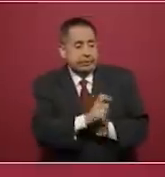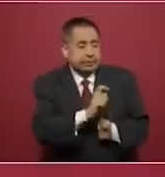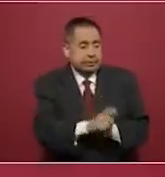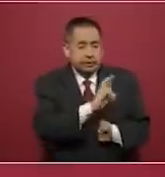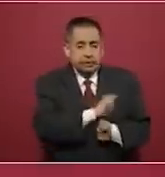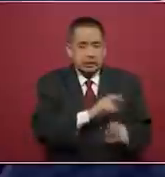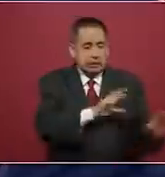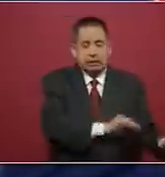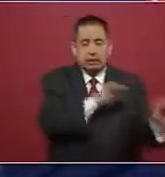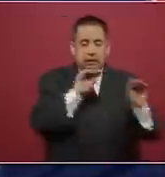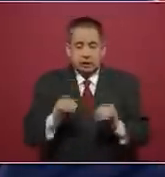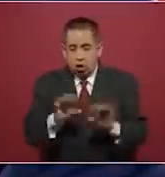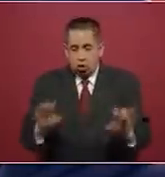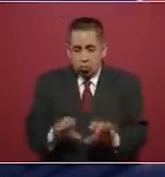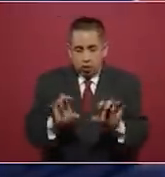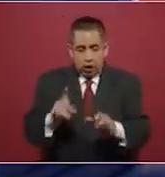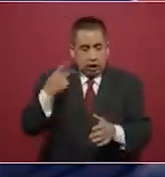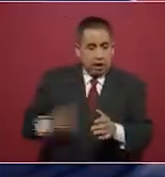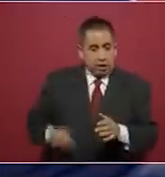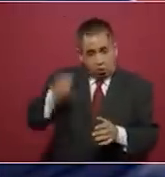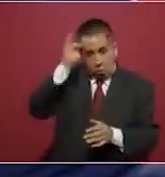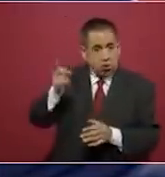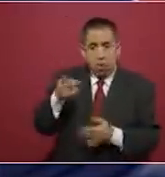su sistema de cómputo